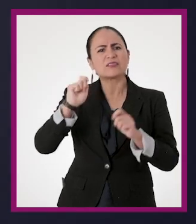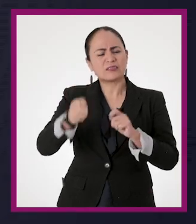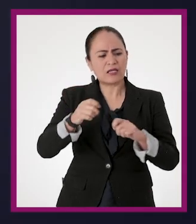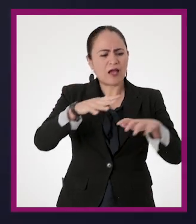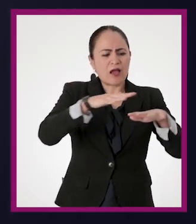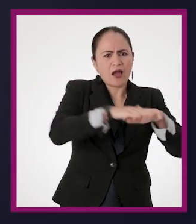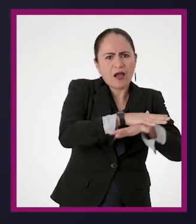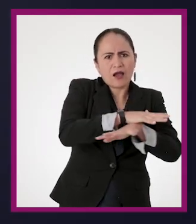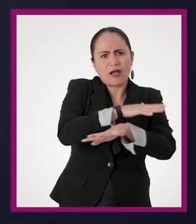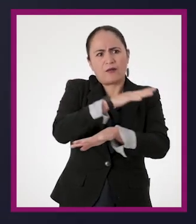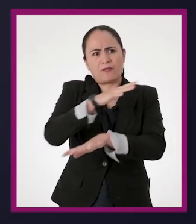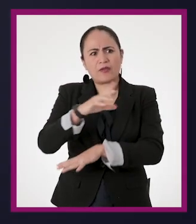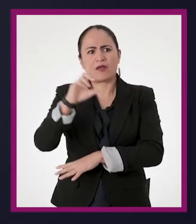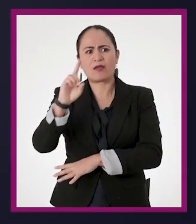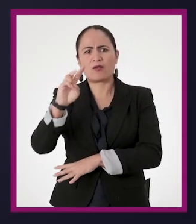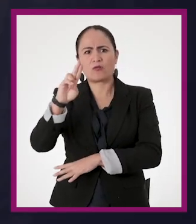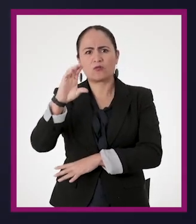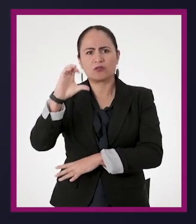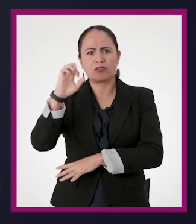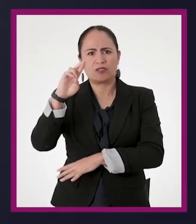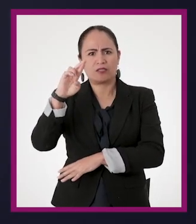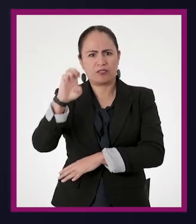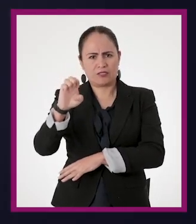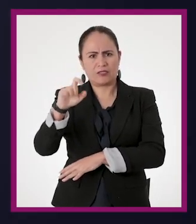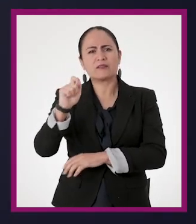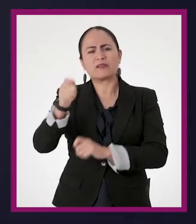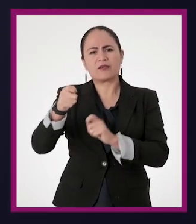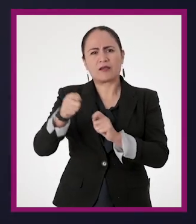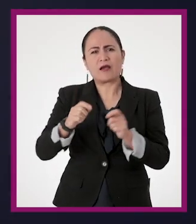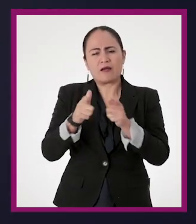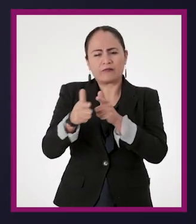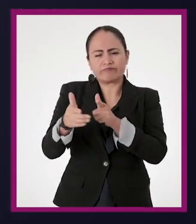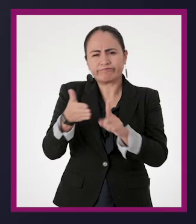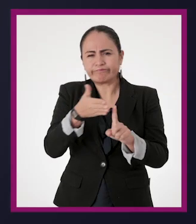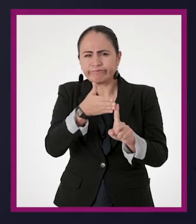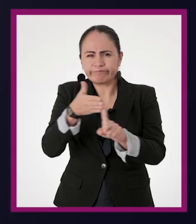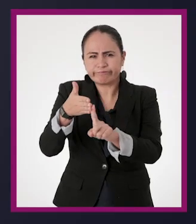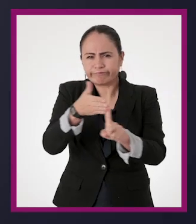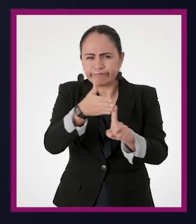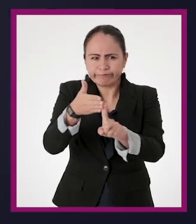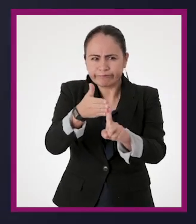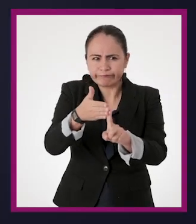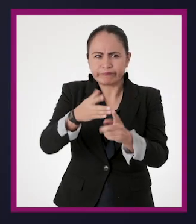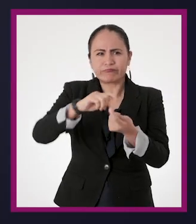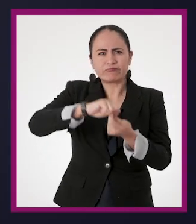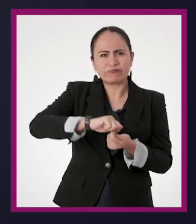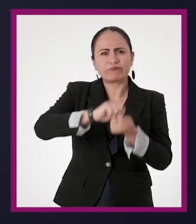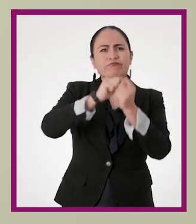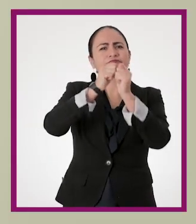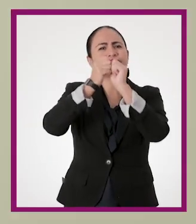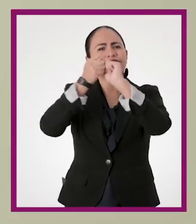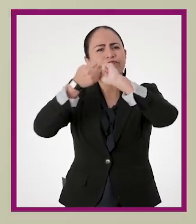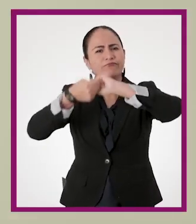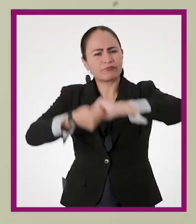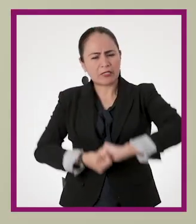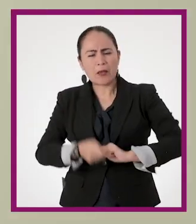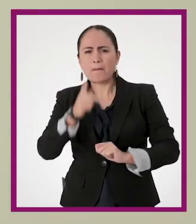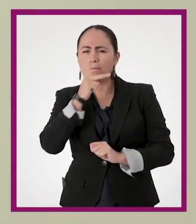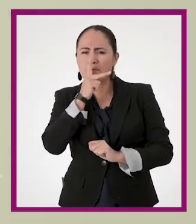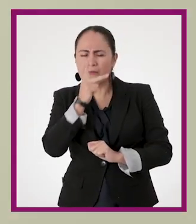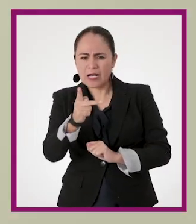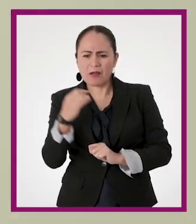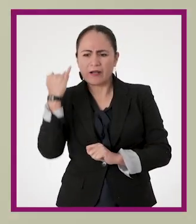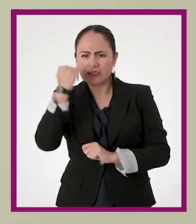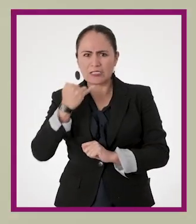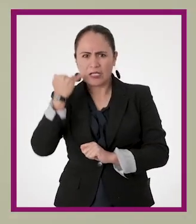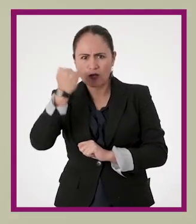el pasar de un lado a otro, y el verbo ducere, que significa conducir, guiar. De modo que traducir